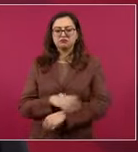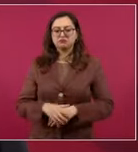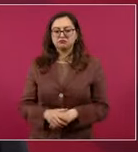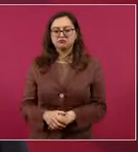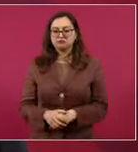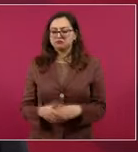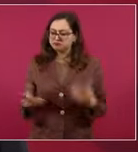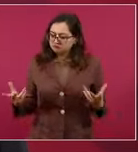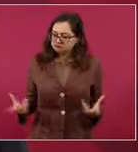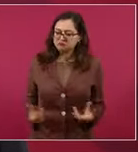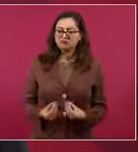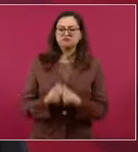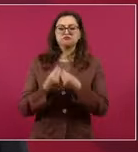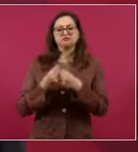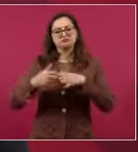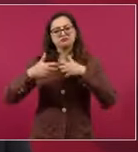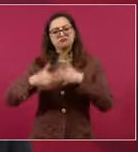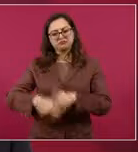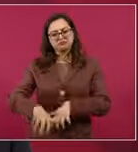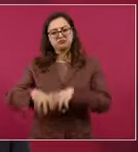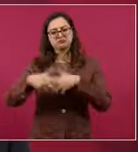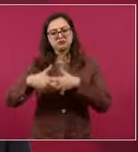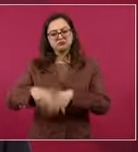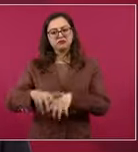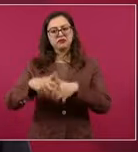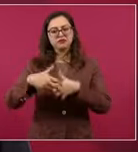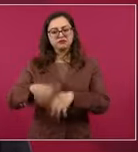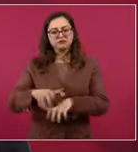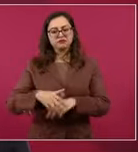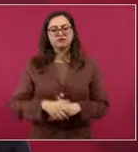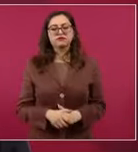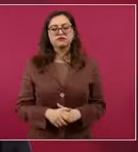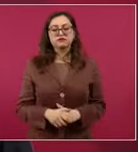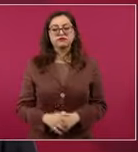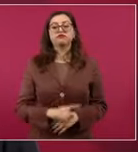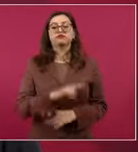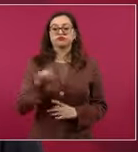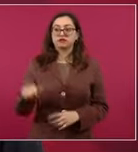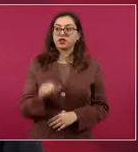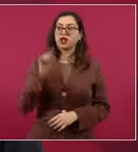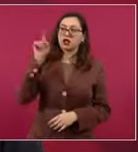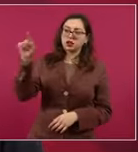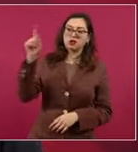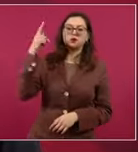Estuvimos juntos. Y luego en Puebla hizo también